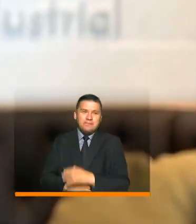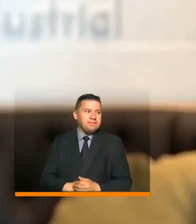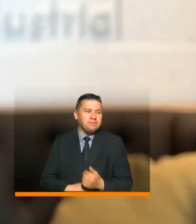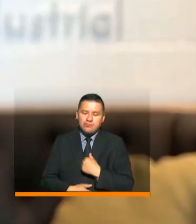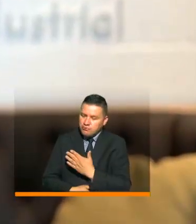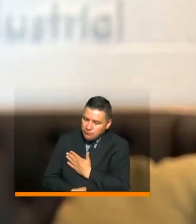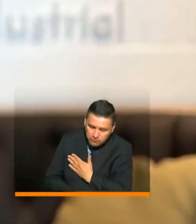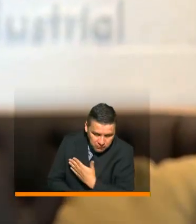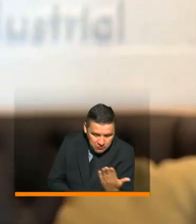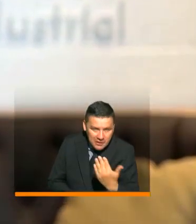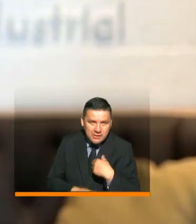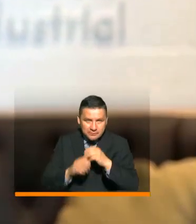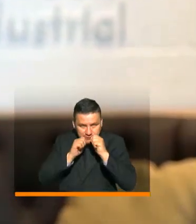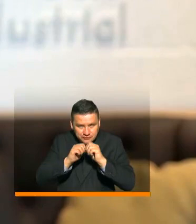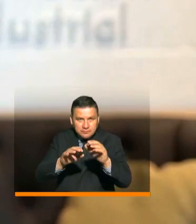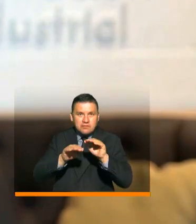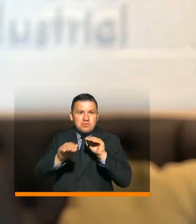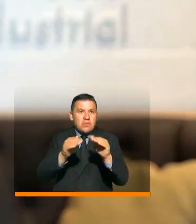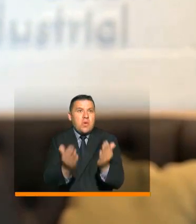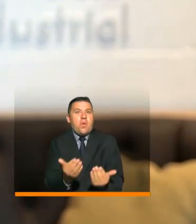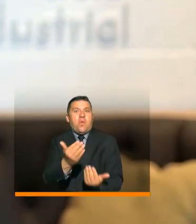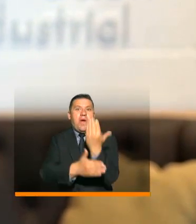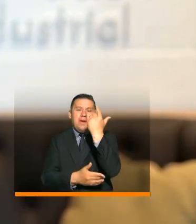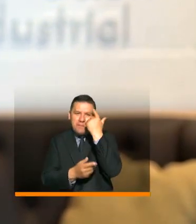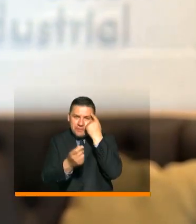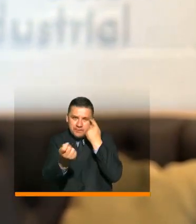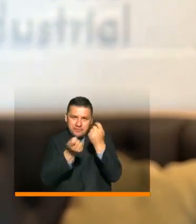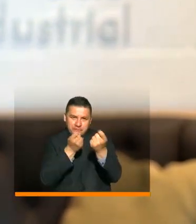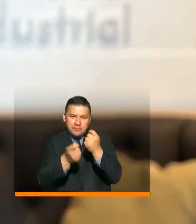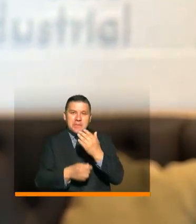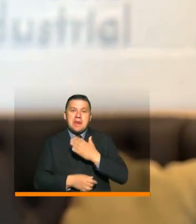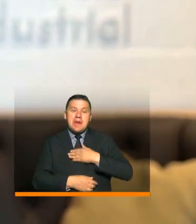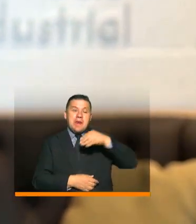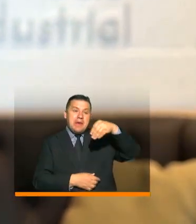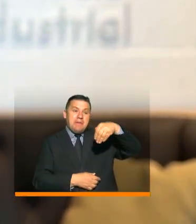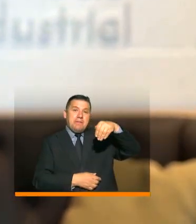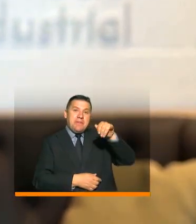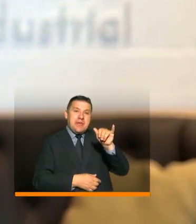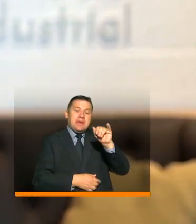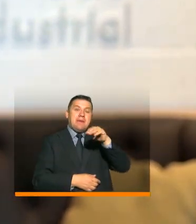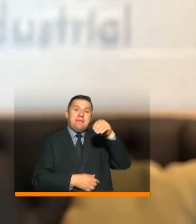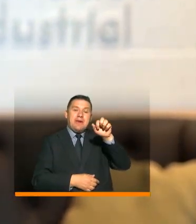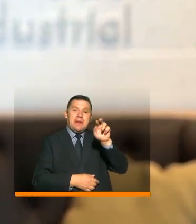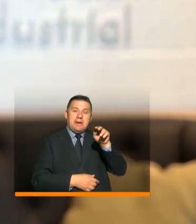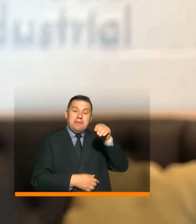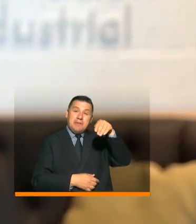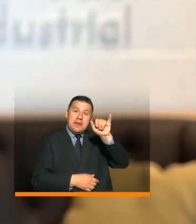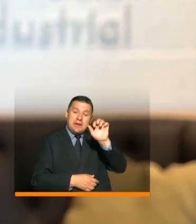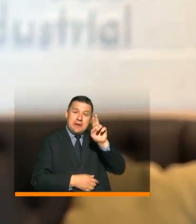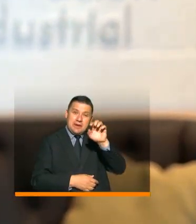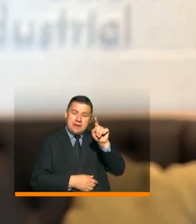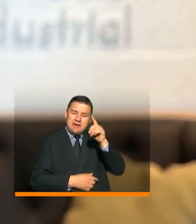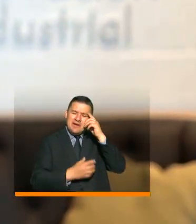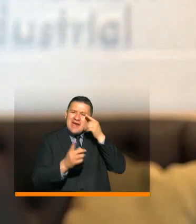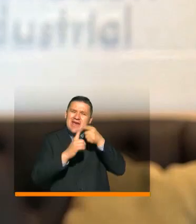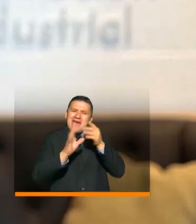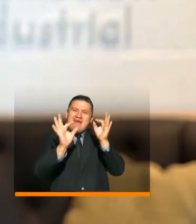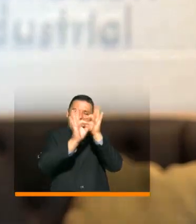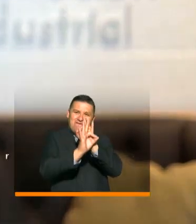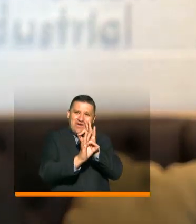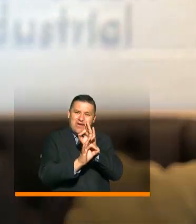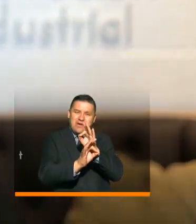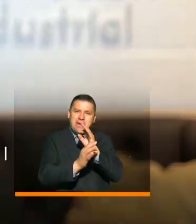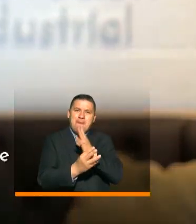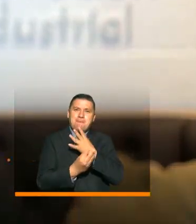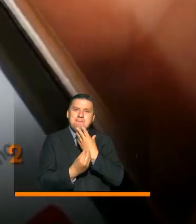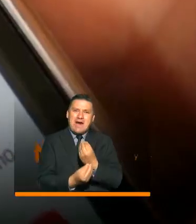complace anunciar una nueva convocatoria de la estrategia Mi Pyme se Transforma, enfocada en el mejoramiento de los niveles